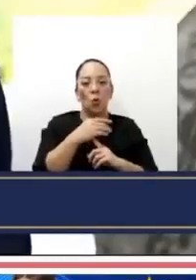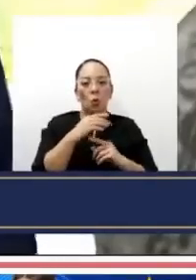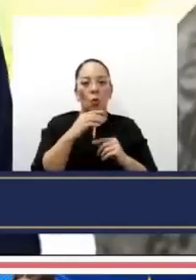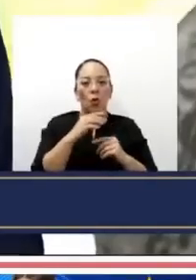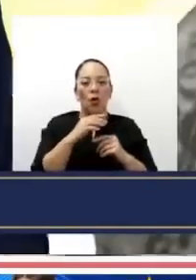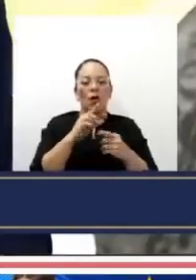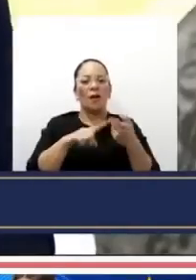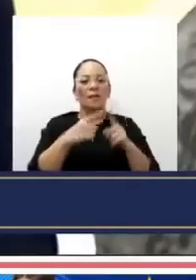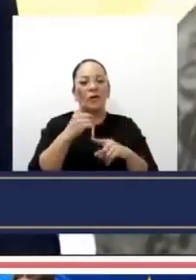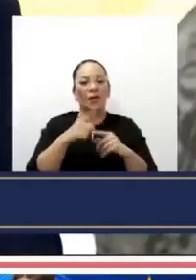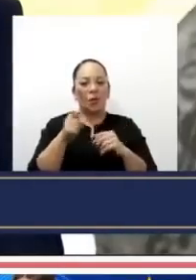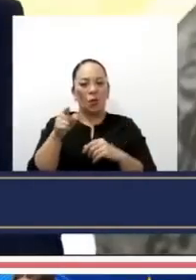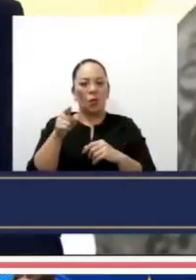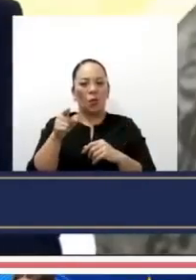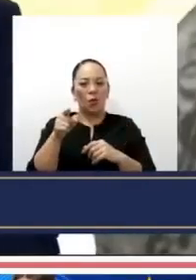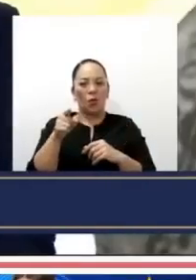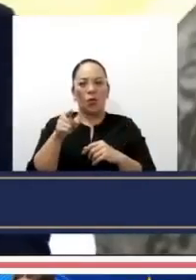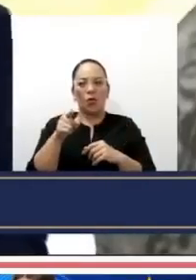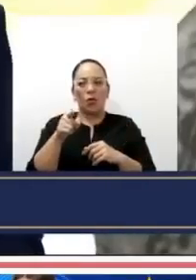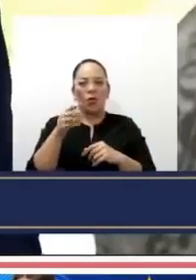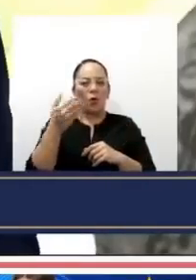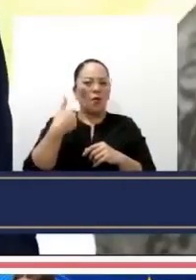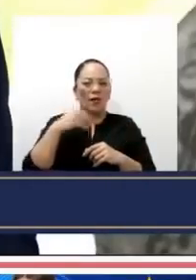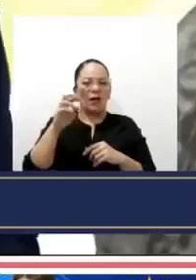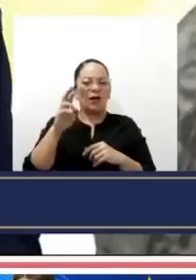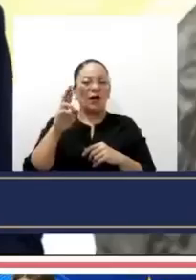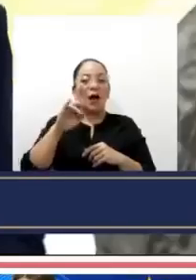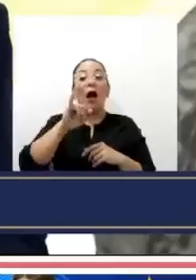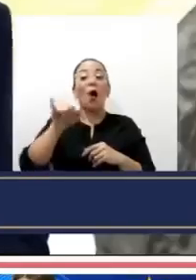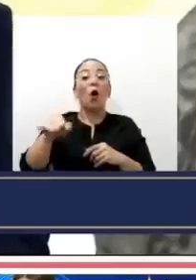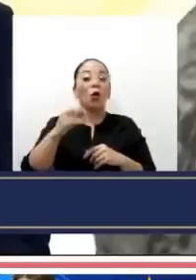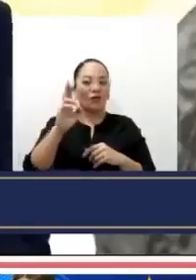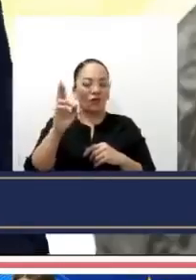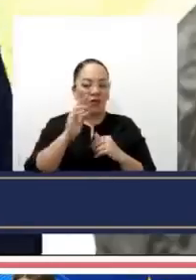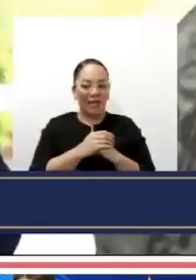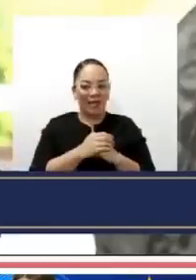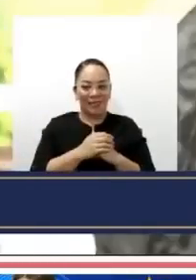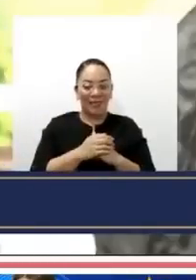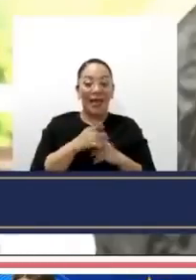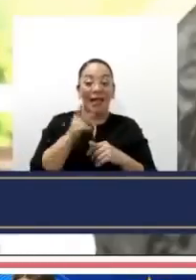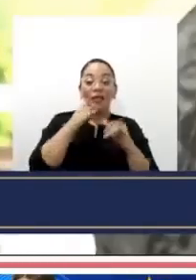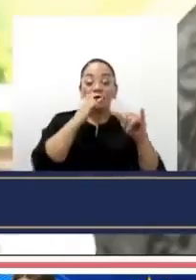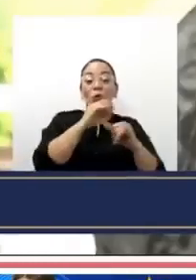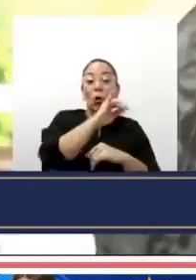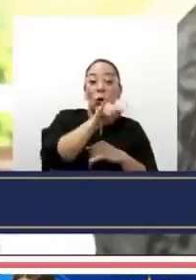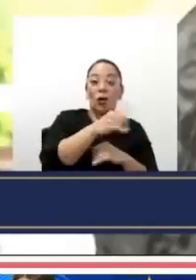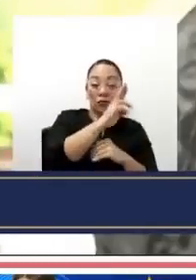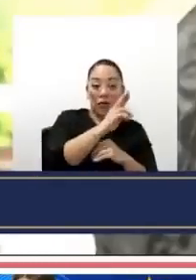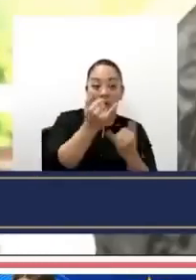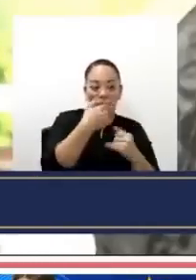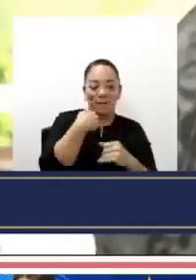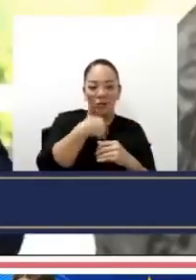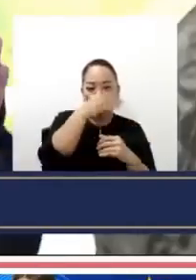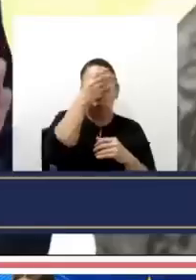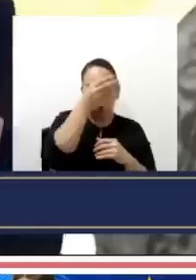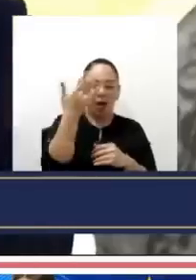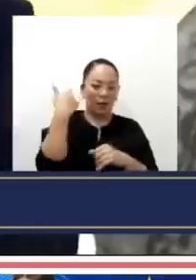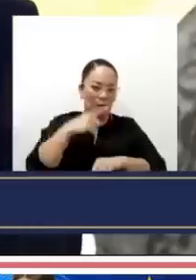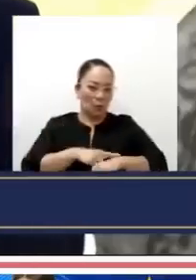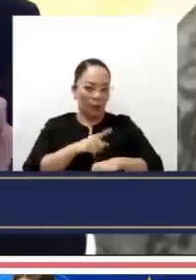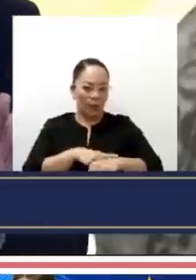Jorge Rodríguez. Y entonces va y denuncia a don Jorge Rodríguez porque dice que don Jorge Rodríguez, hoy ministro de Cultura y en ese